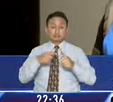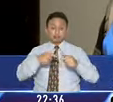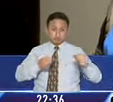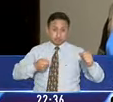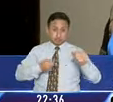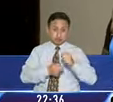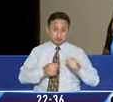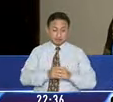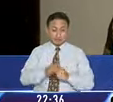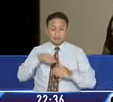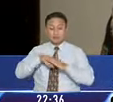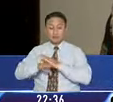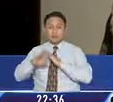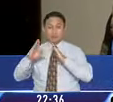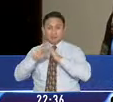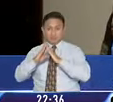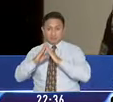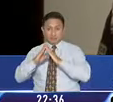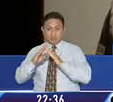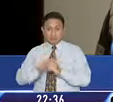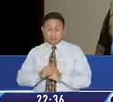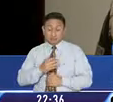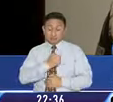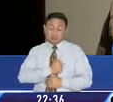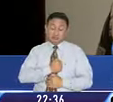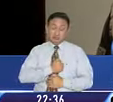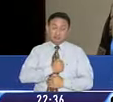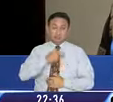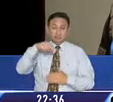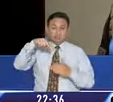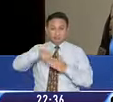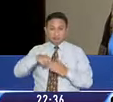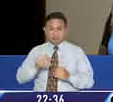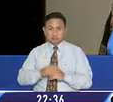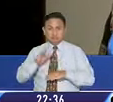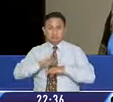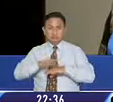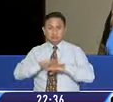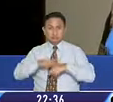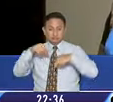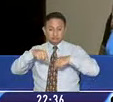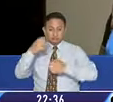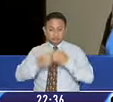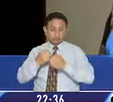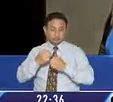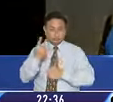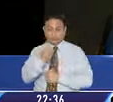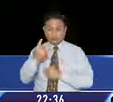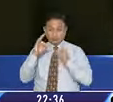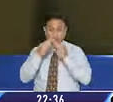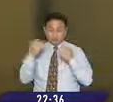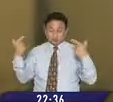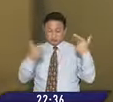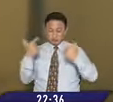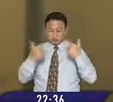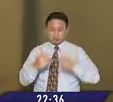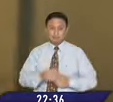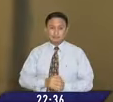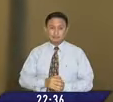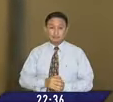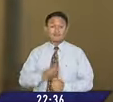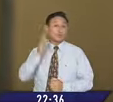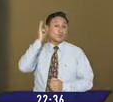fue al interior de un inmueble. Lastimosamente aquí es la consecuencia de un problema intrafamiliar. La mujer de